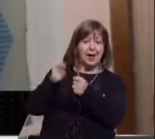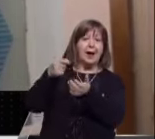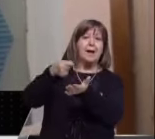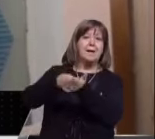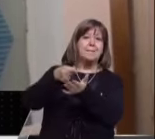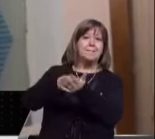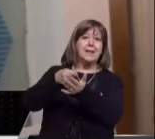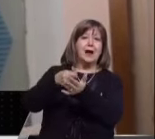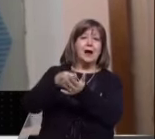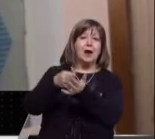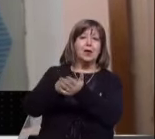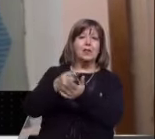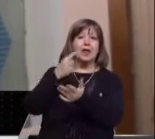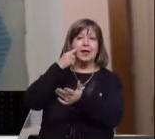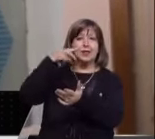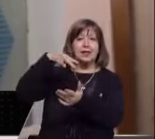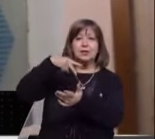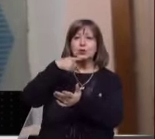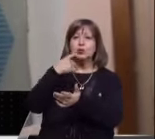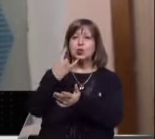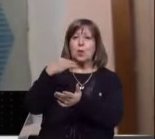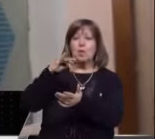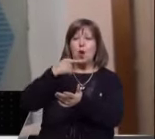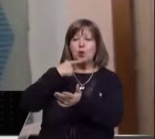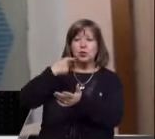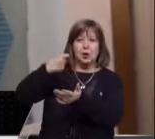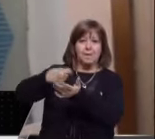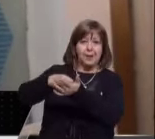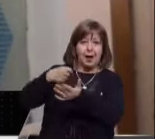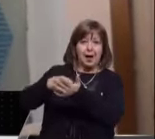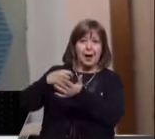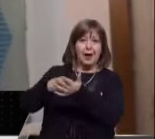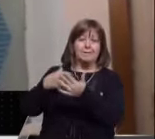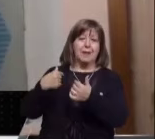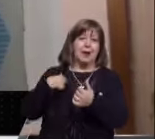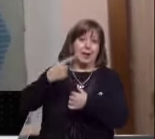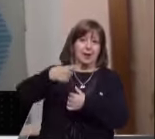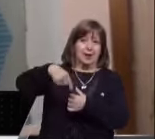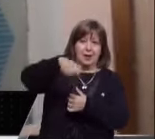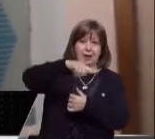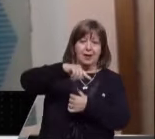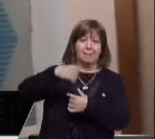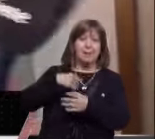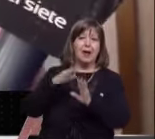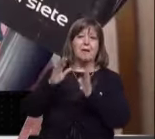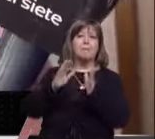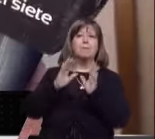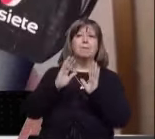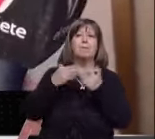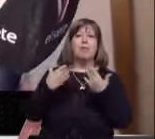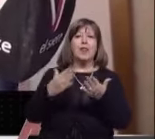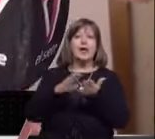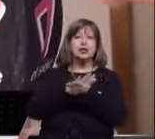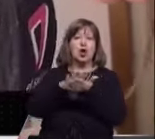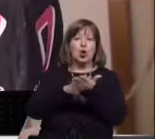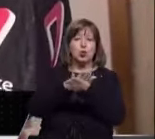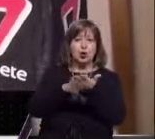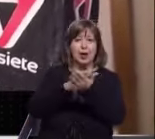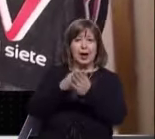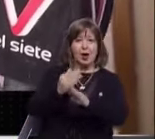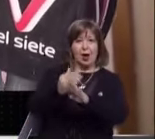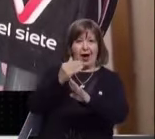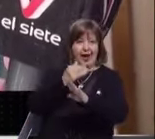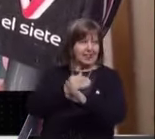pago de estos tipos de insumos y prácticas médicas, para que dar la posibilidad de poder solucionarlo antes de esa fecha. ¿Y cuáles son los problemas que tienen? Bueno, recién